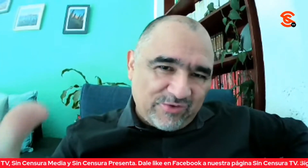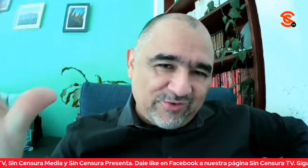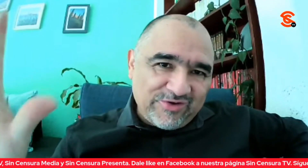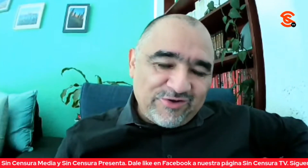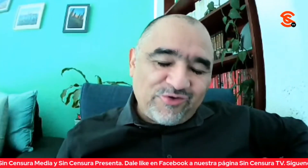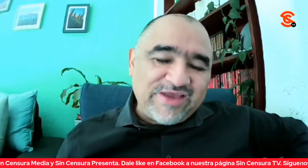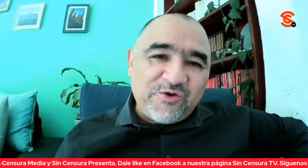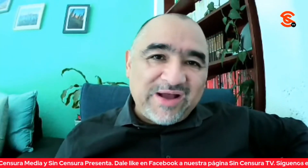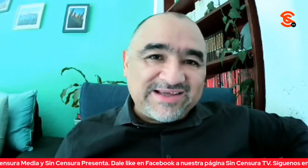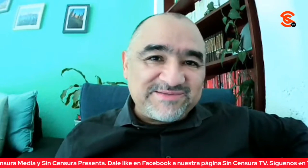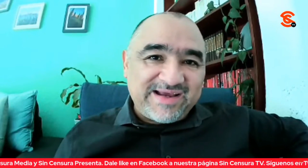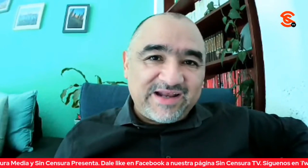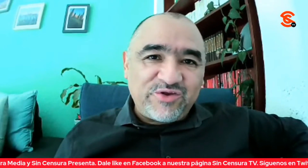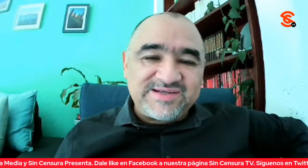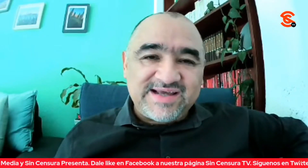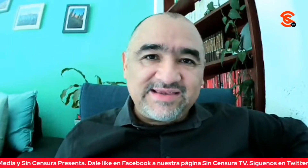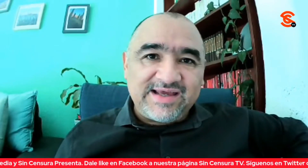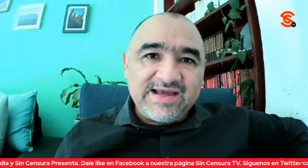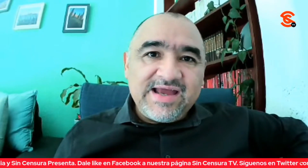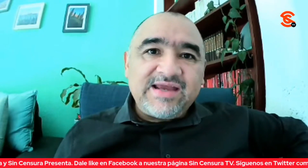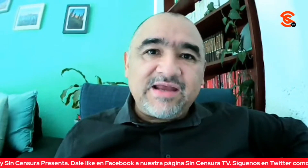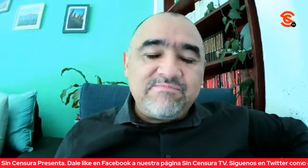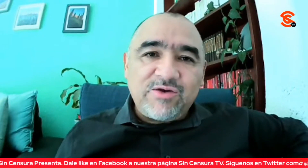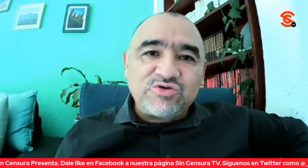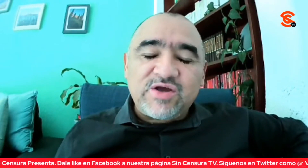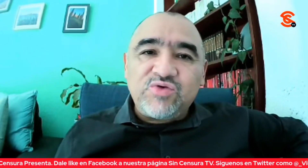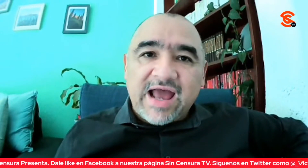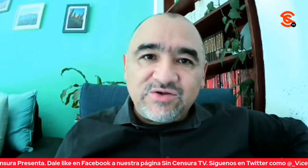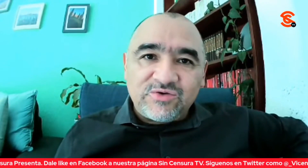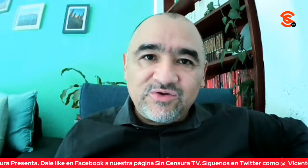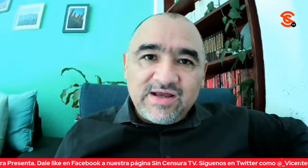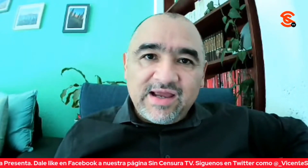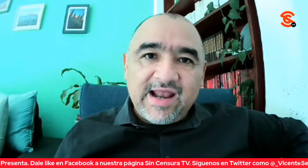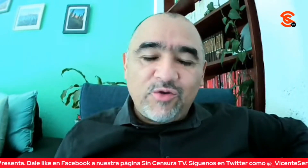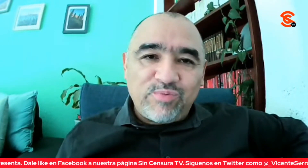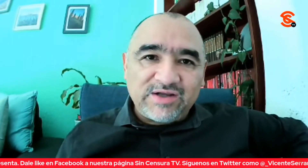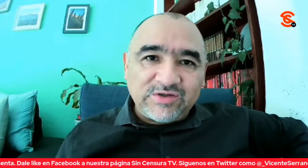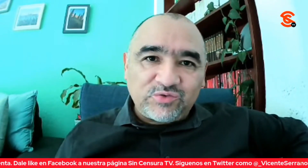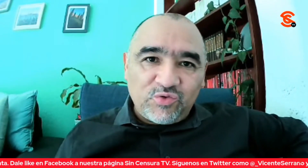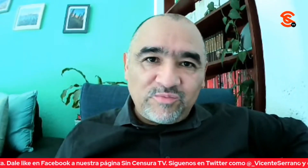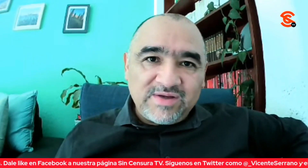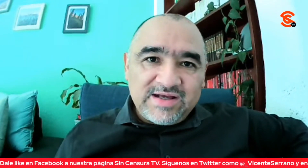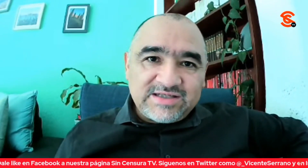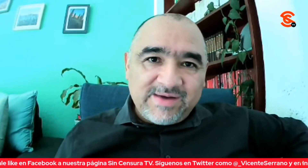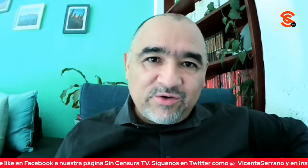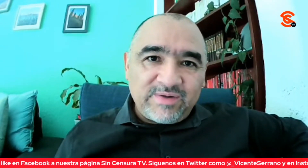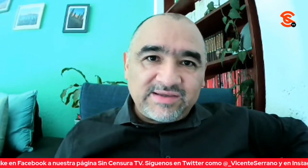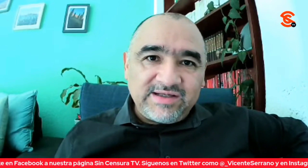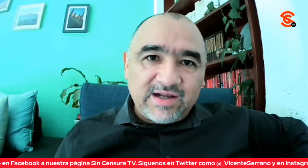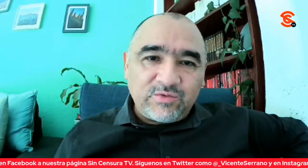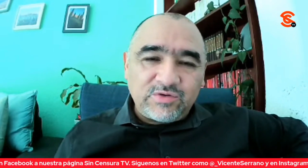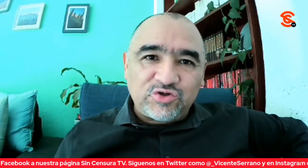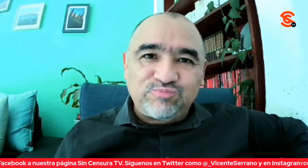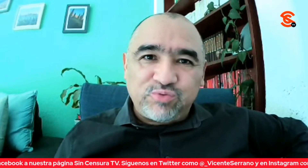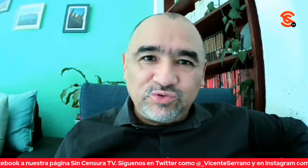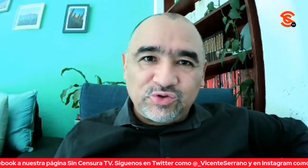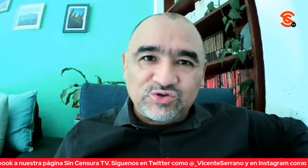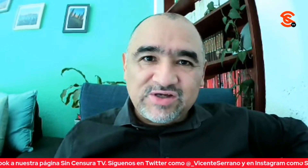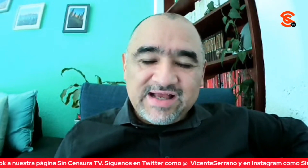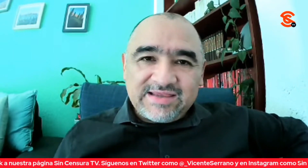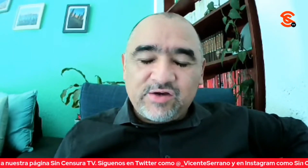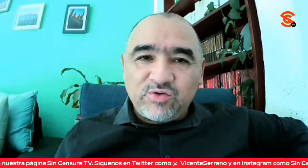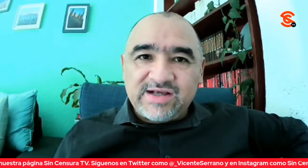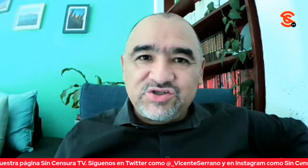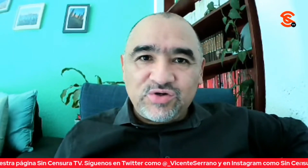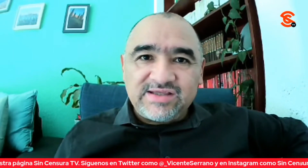te hago de cuates, mi querido Vicente, que en menos de un año el aeropuerto de Tulum se va a convertir en uno de los